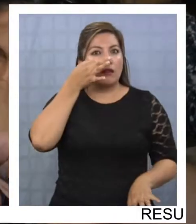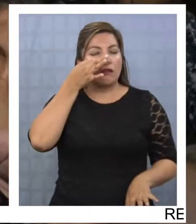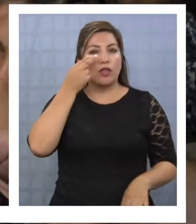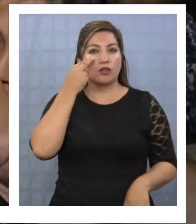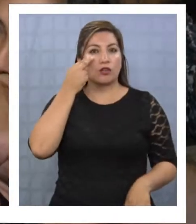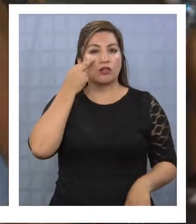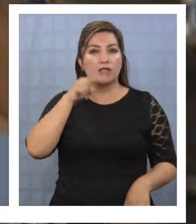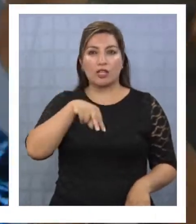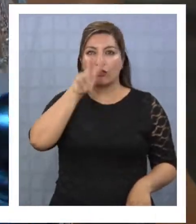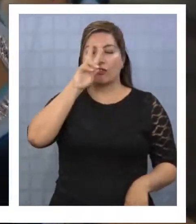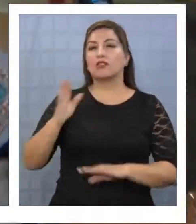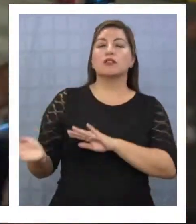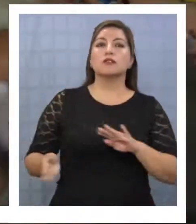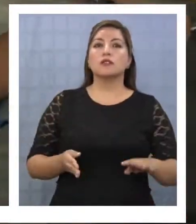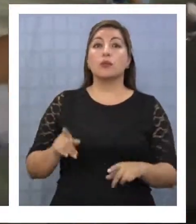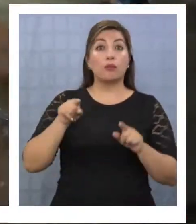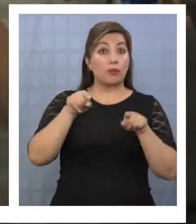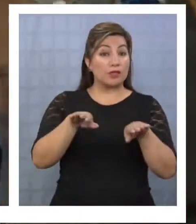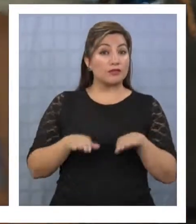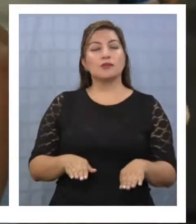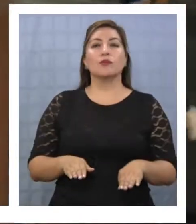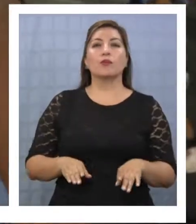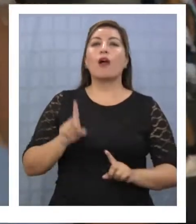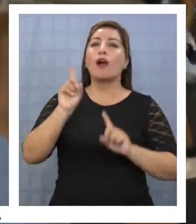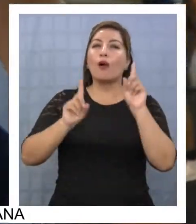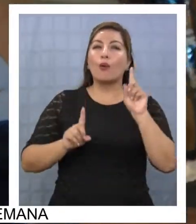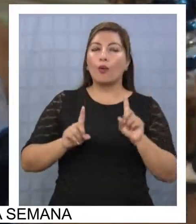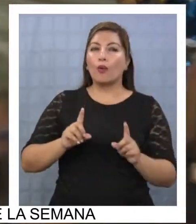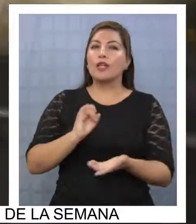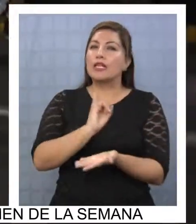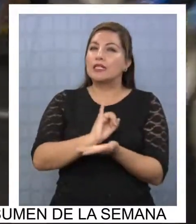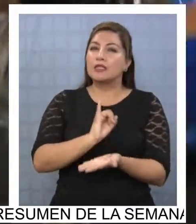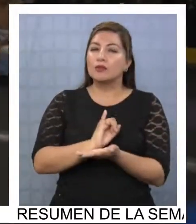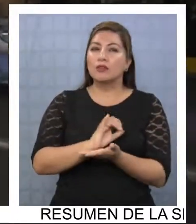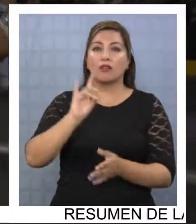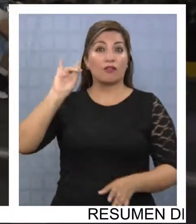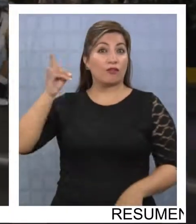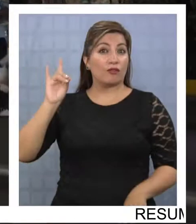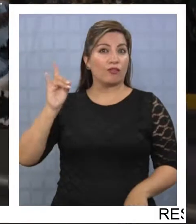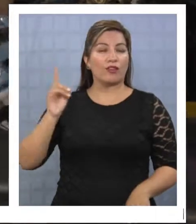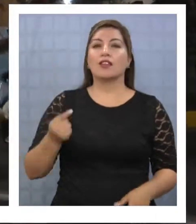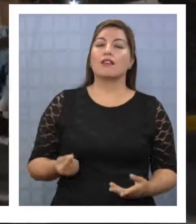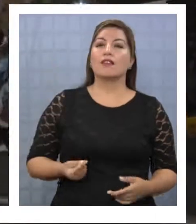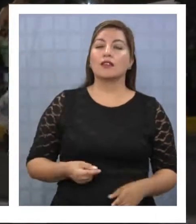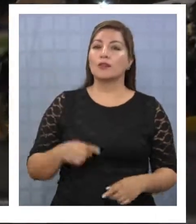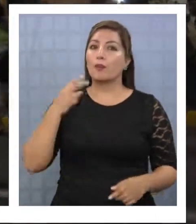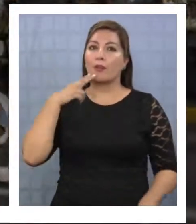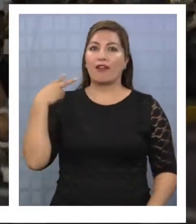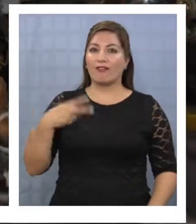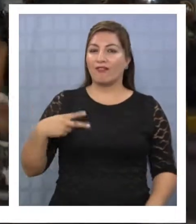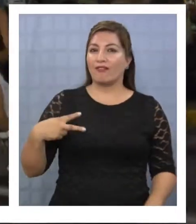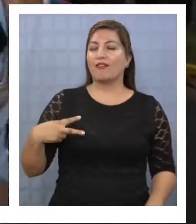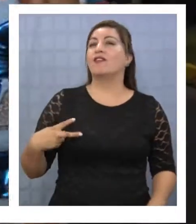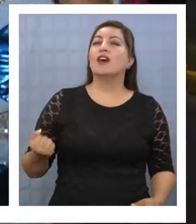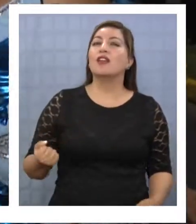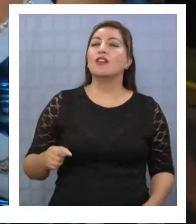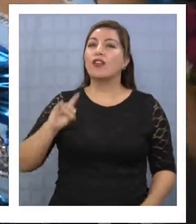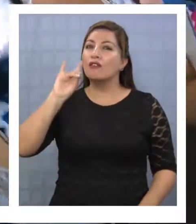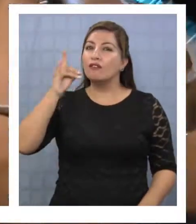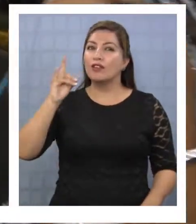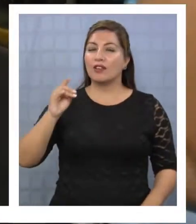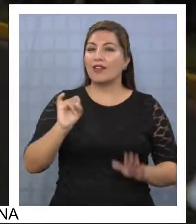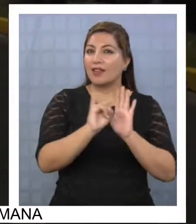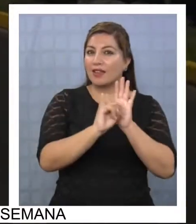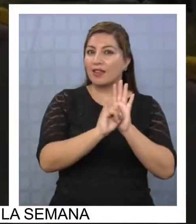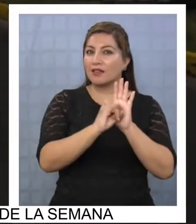las raíces del norte. Por eso algunas instituciones, como las de Bolivia, que valoran la cultura y el rescate de la identidad,